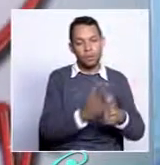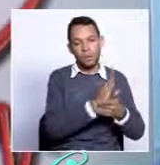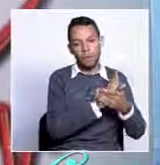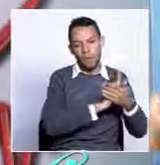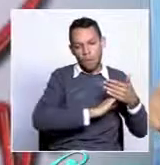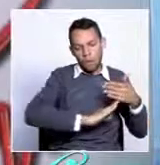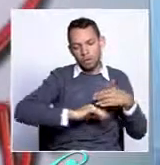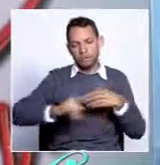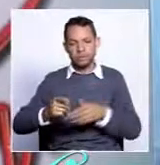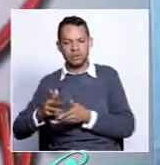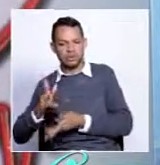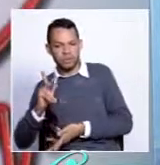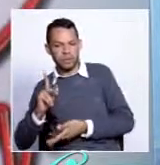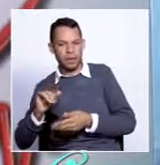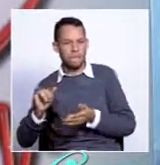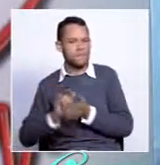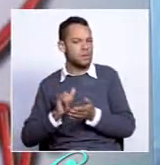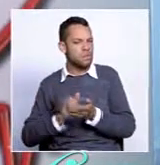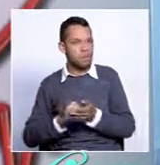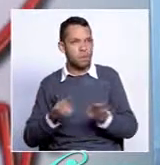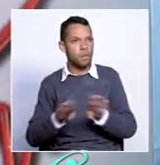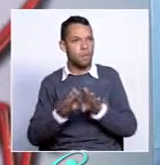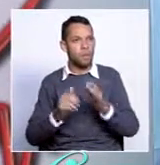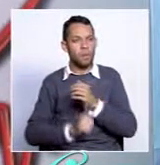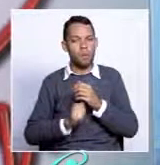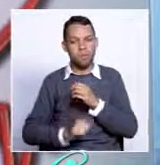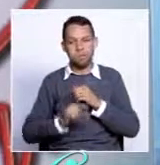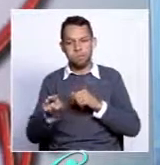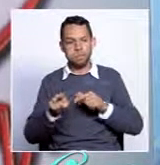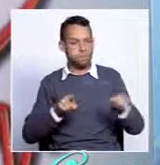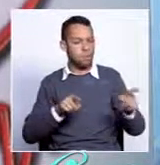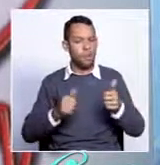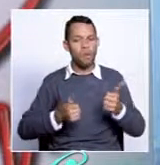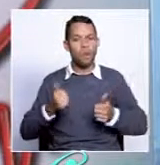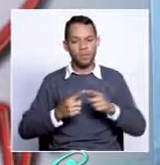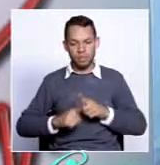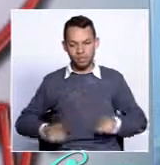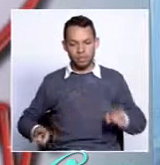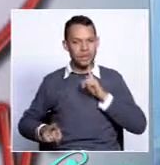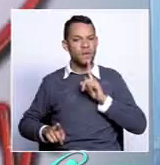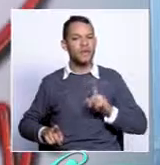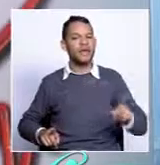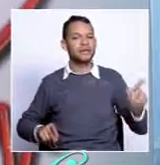ambos tienen poco en las tripas que no es diferencia